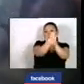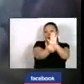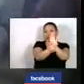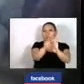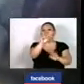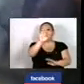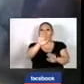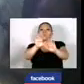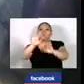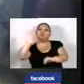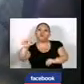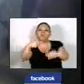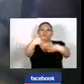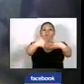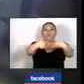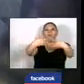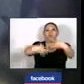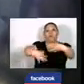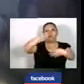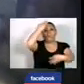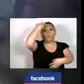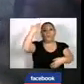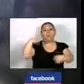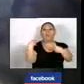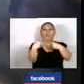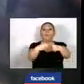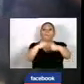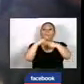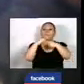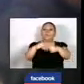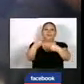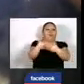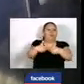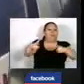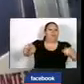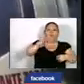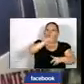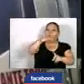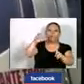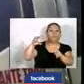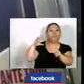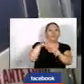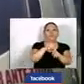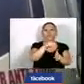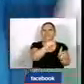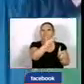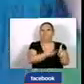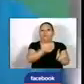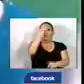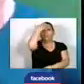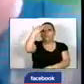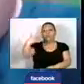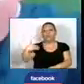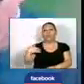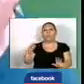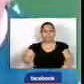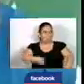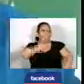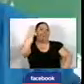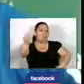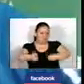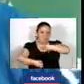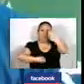55 de la ley especial integral para una vida libre de violencia contra las mujeres debido a las expresiones